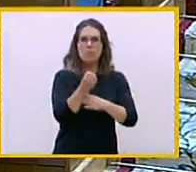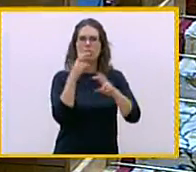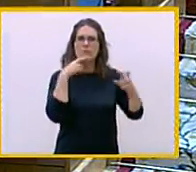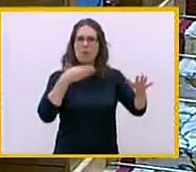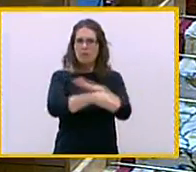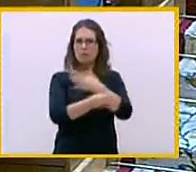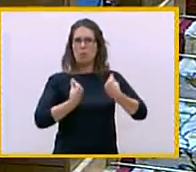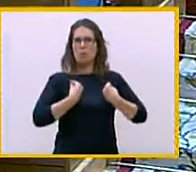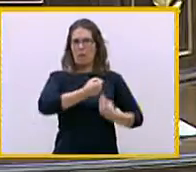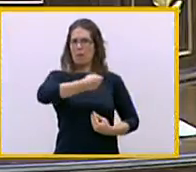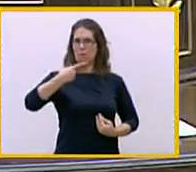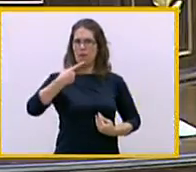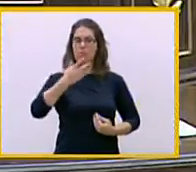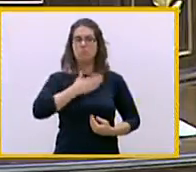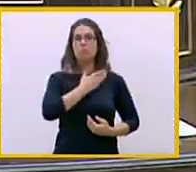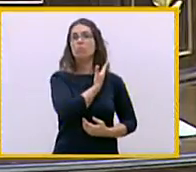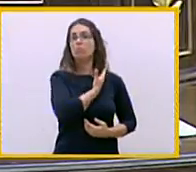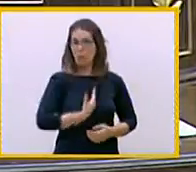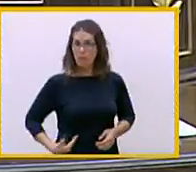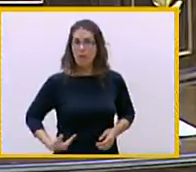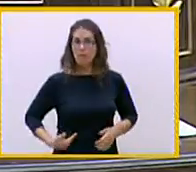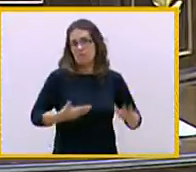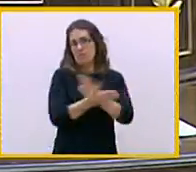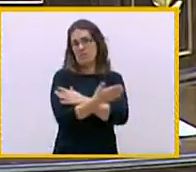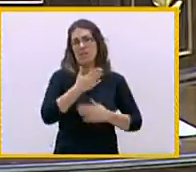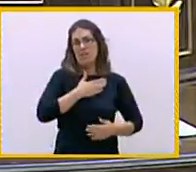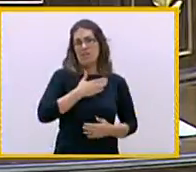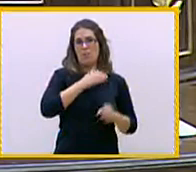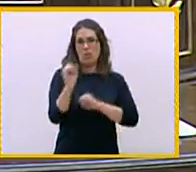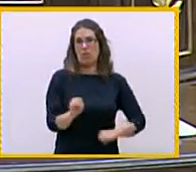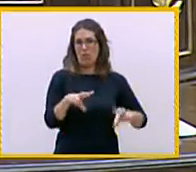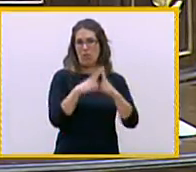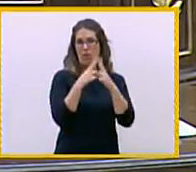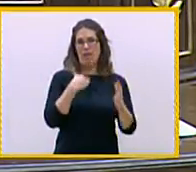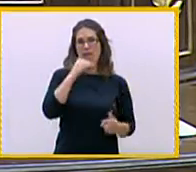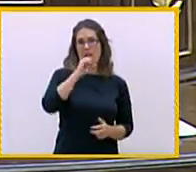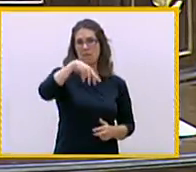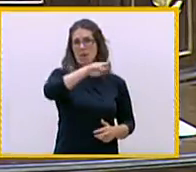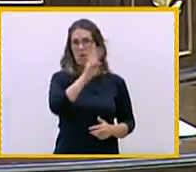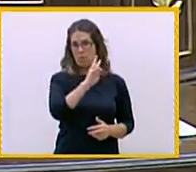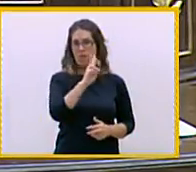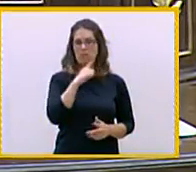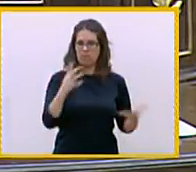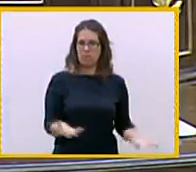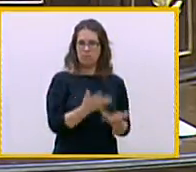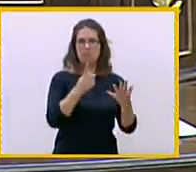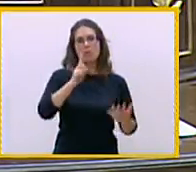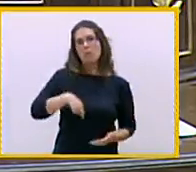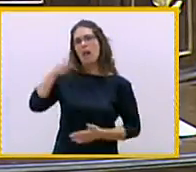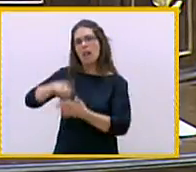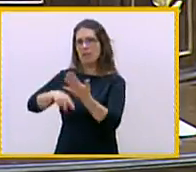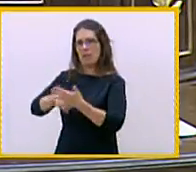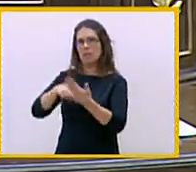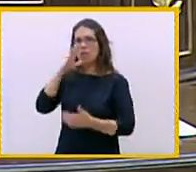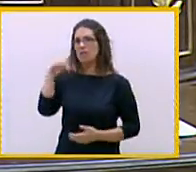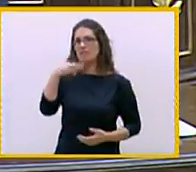propiedad, donde la construcción de vivienda en protección supone más de un tercio del total, como en alquiler, donde cerca de 300.000 jóvenes